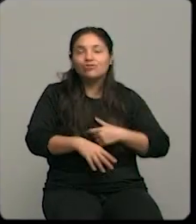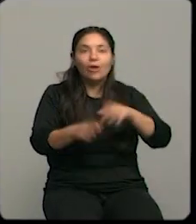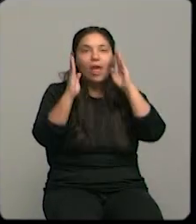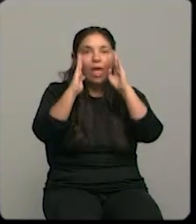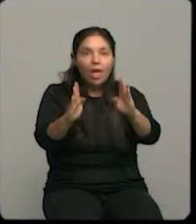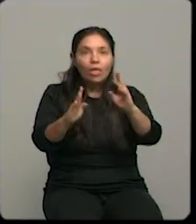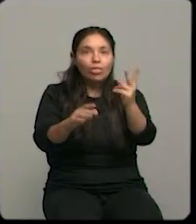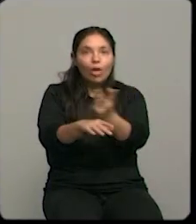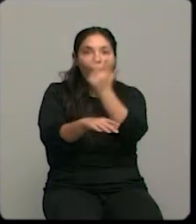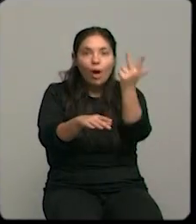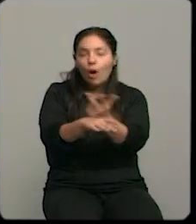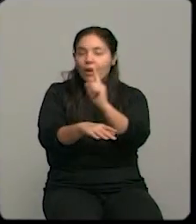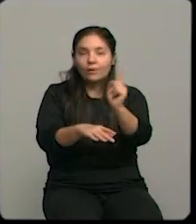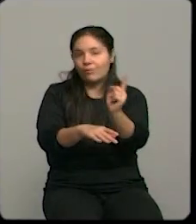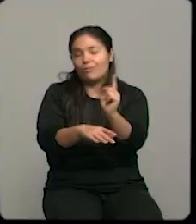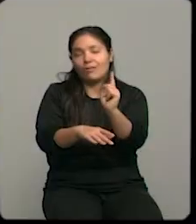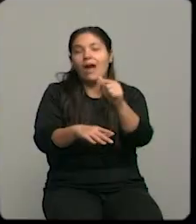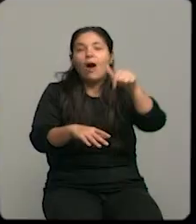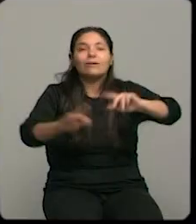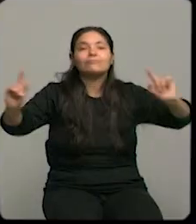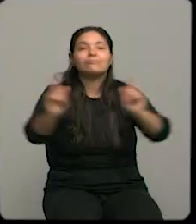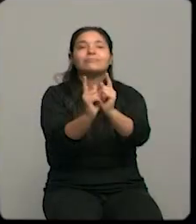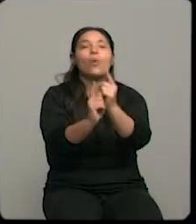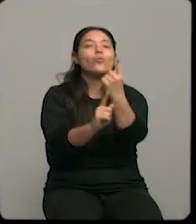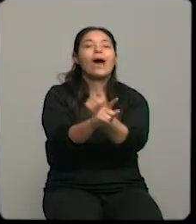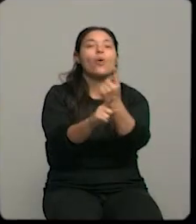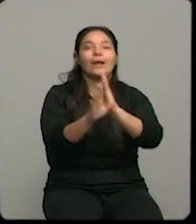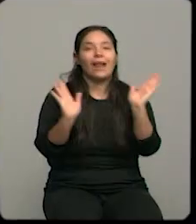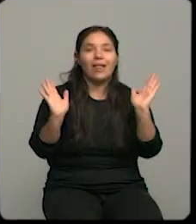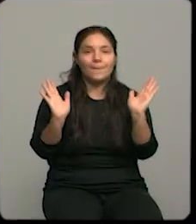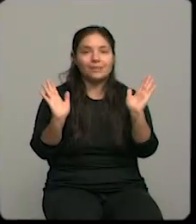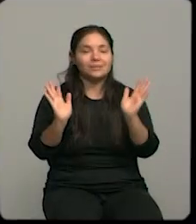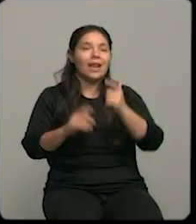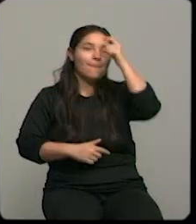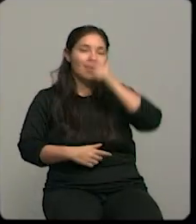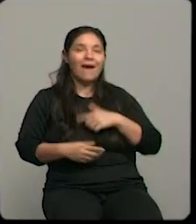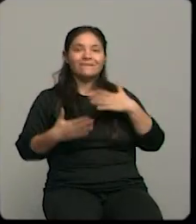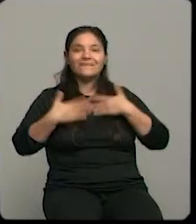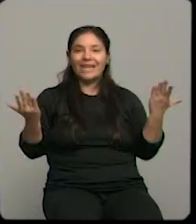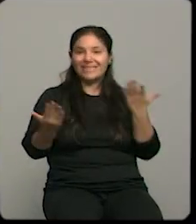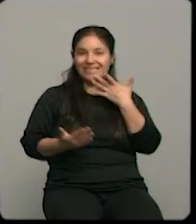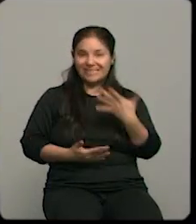hemos fijado es 1 hora. Y funciona. Y la gente se va feliz. Totalmente.